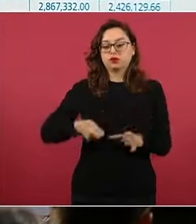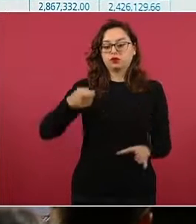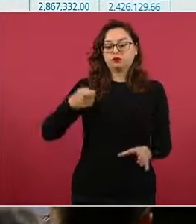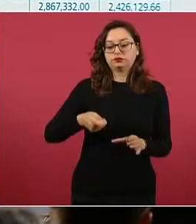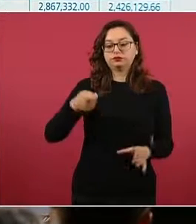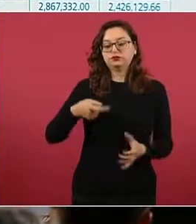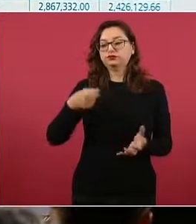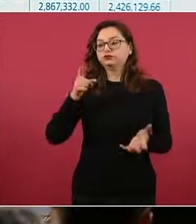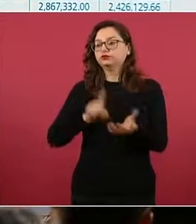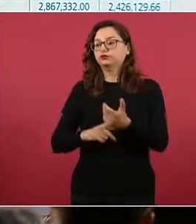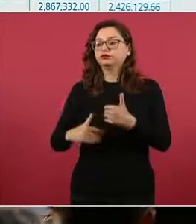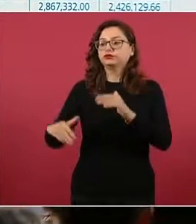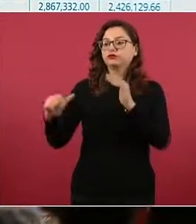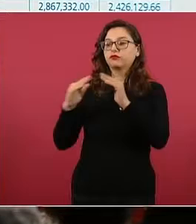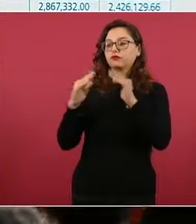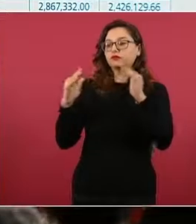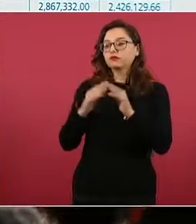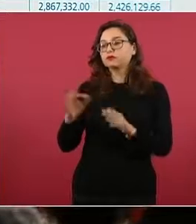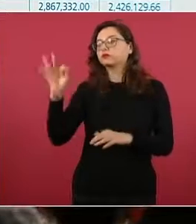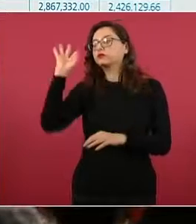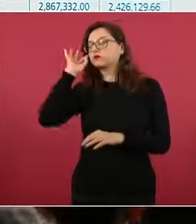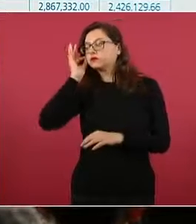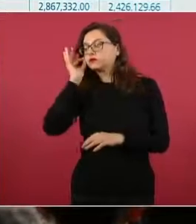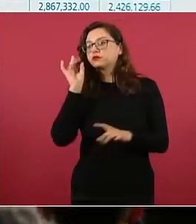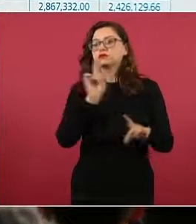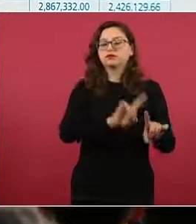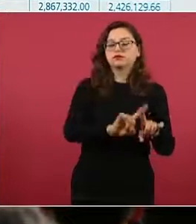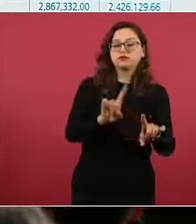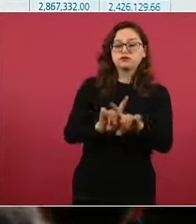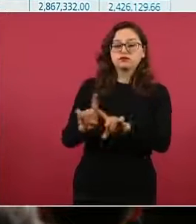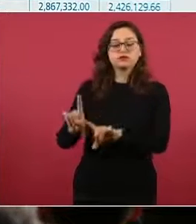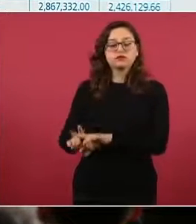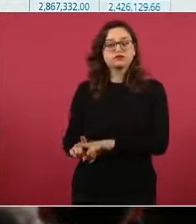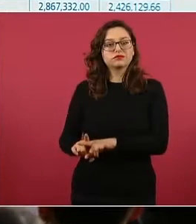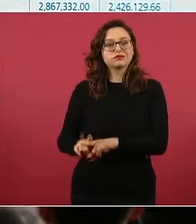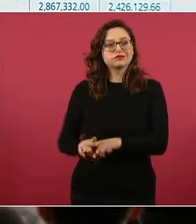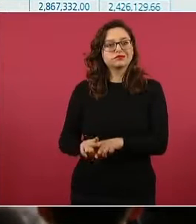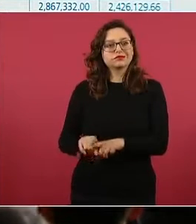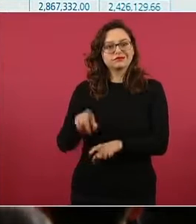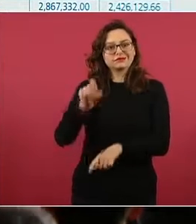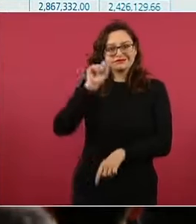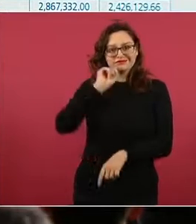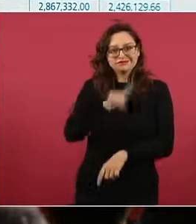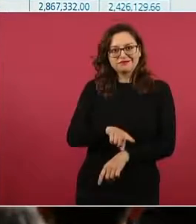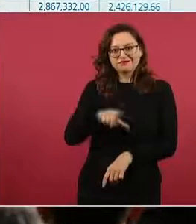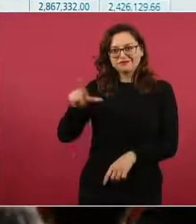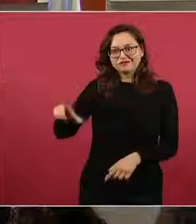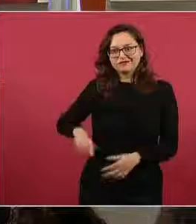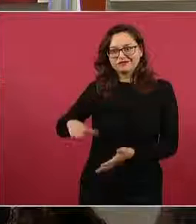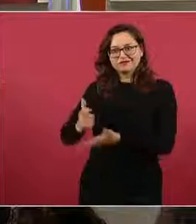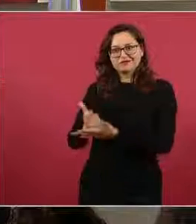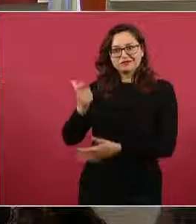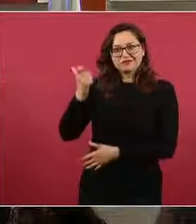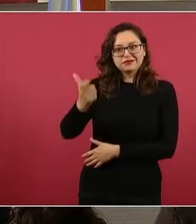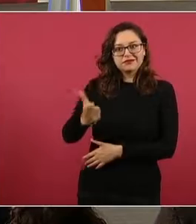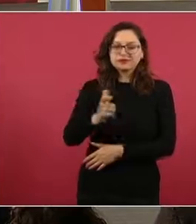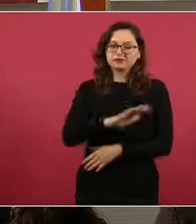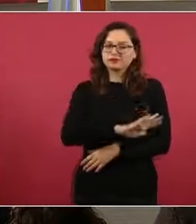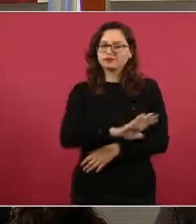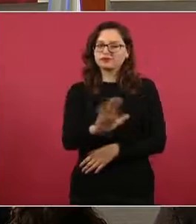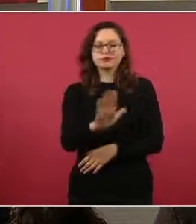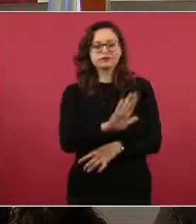trabajadoras domésticas y otros gastos. Todo eso ya se ha venido quitando.